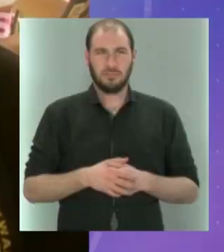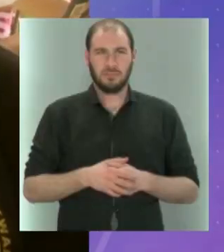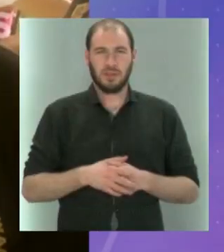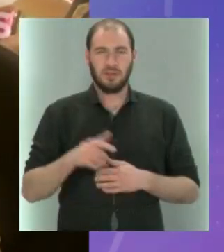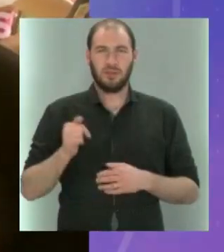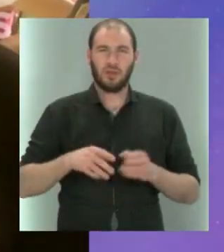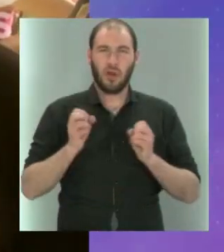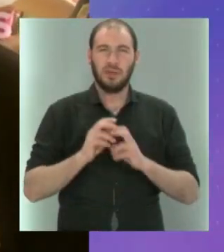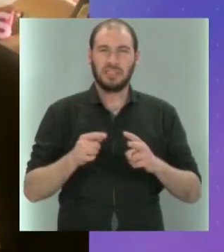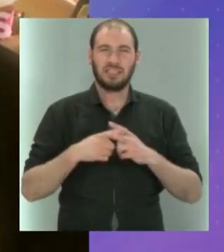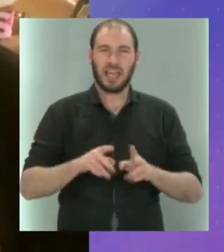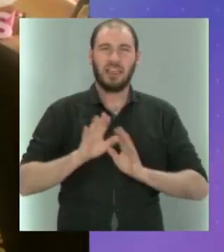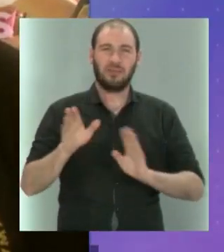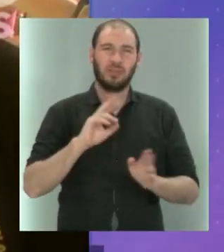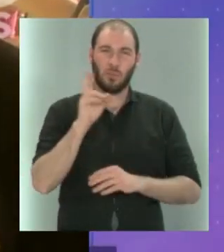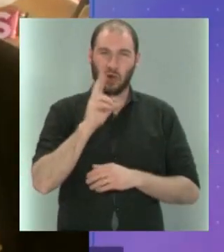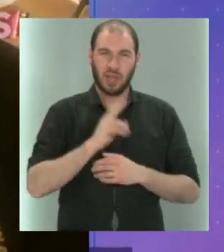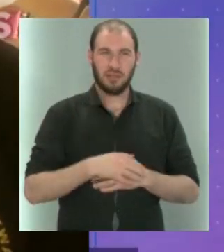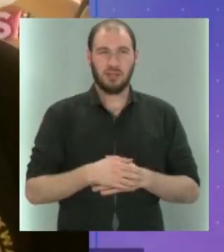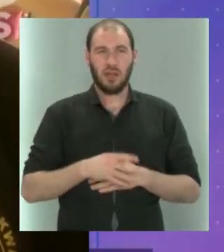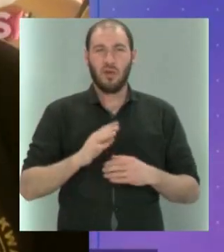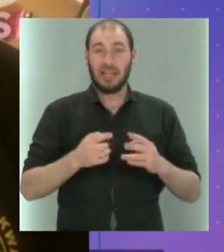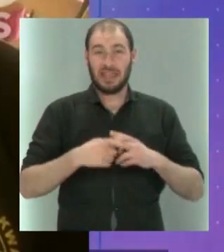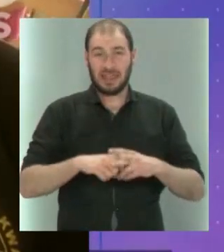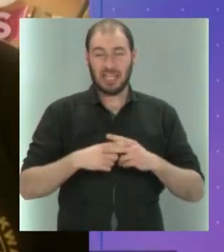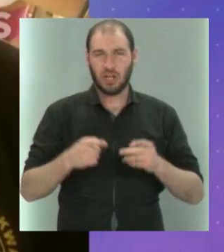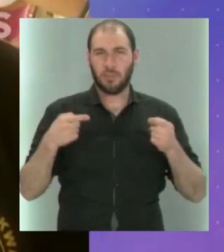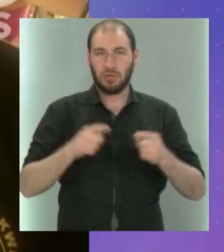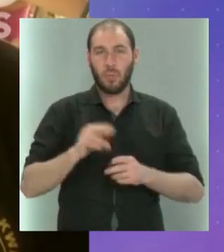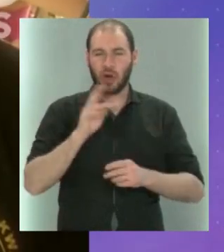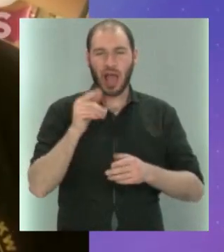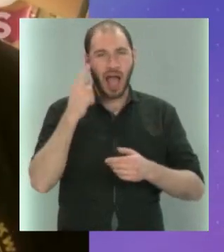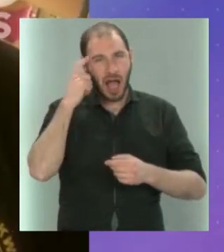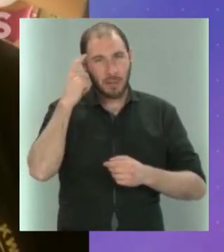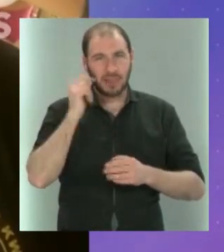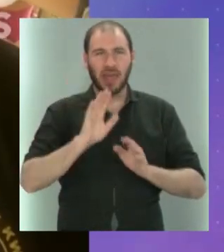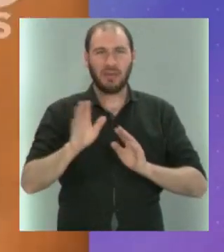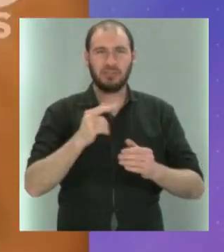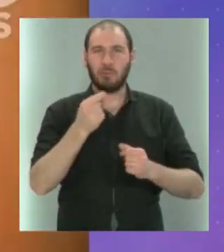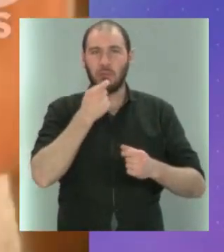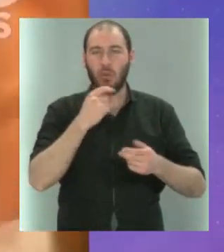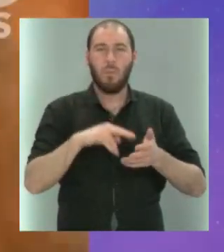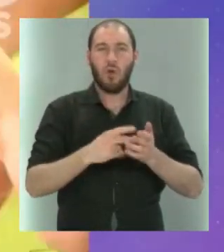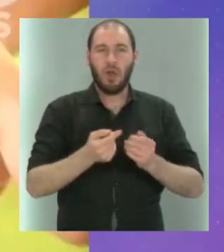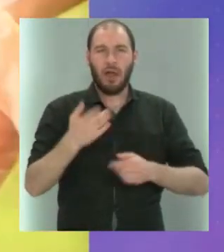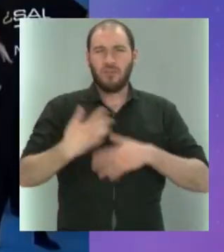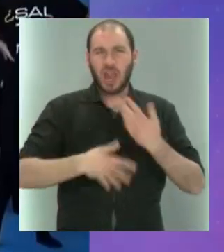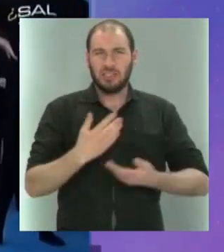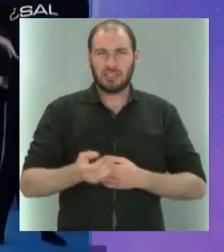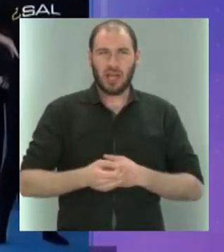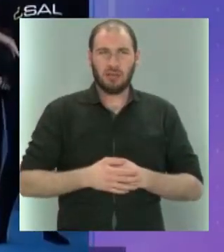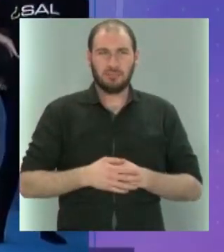Hacer talleres de defensa para mujeres. Este tipo de talleres está destinado a que las chicas aprendan a zafar y escapar de situaciones violentas o de